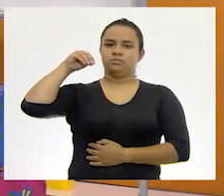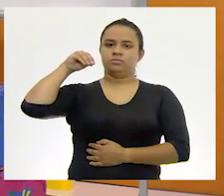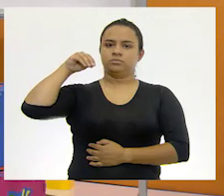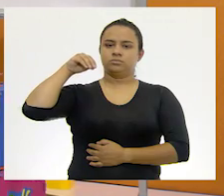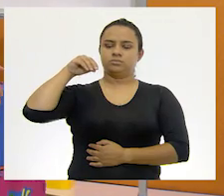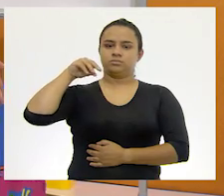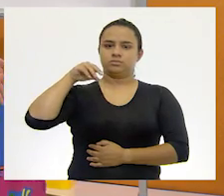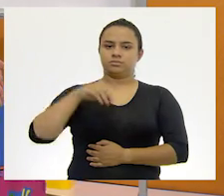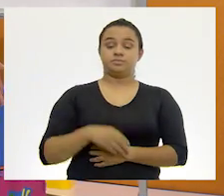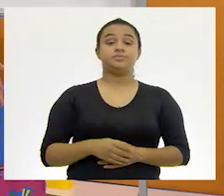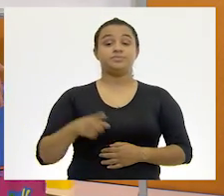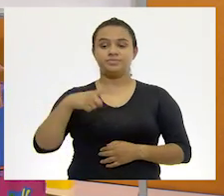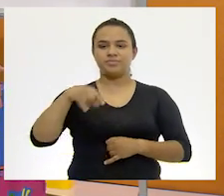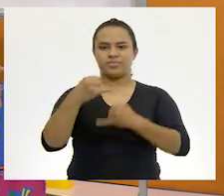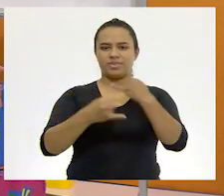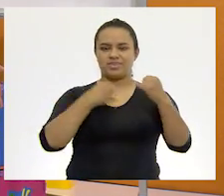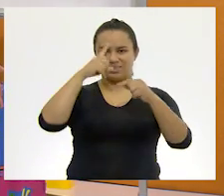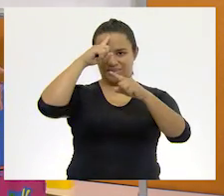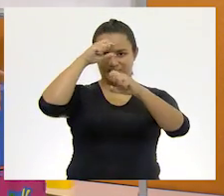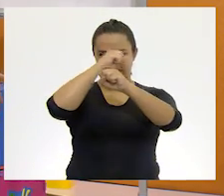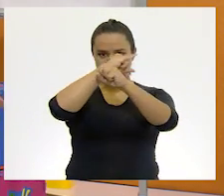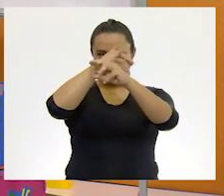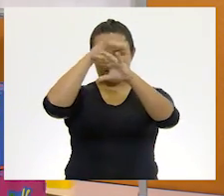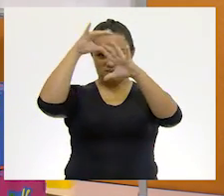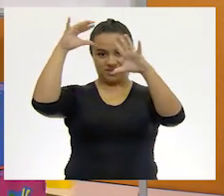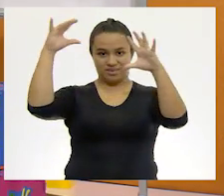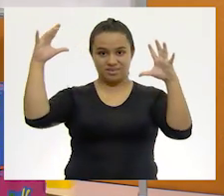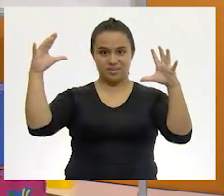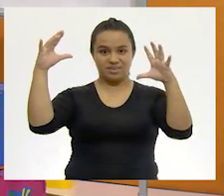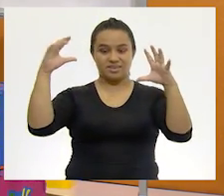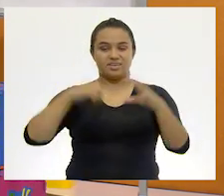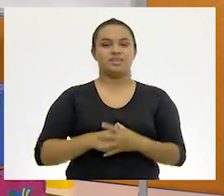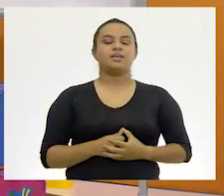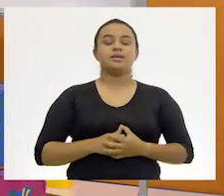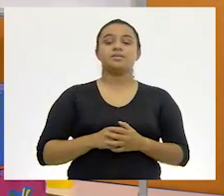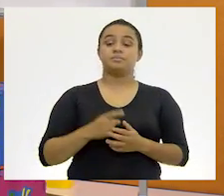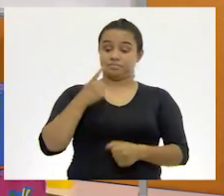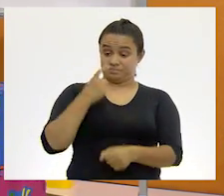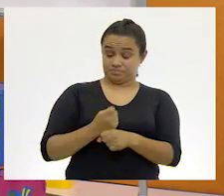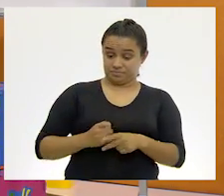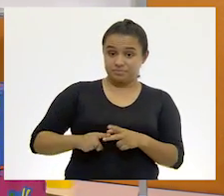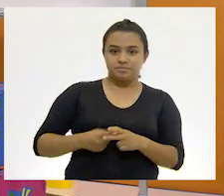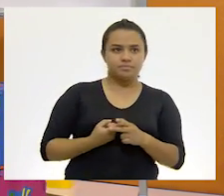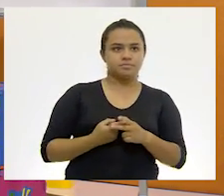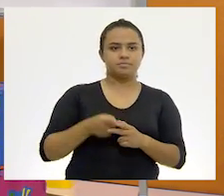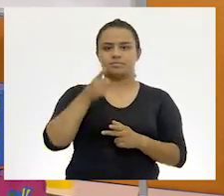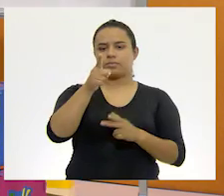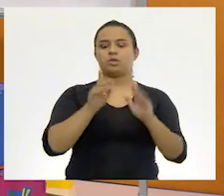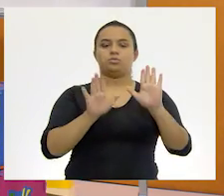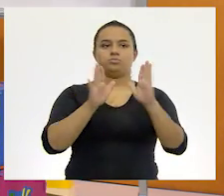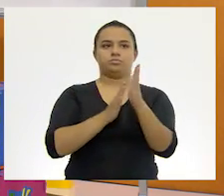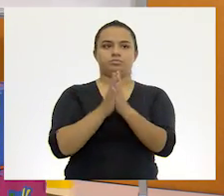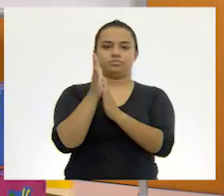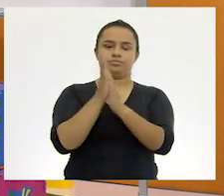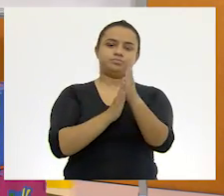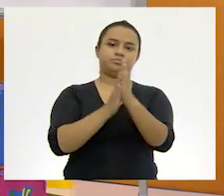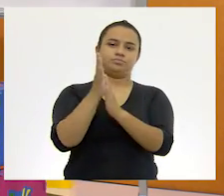Y te dije que vamos a jugar con la imaginación y nuestro cuerpo. Entonces, para empezar, vas a empezar a frotar tus